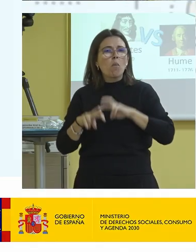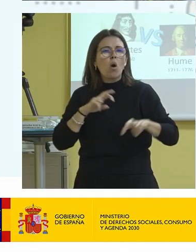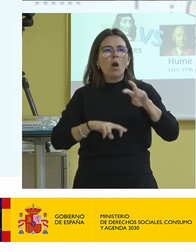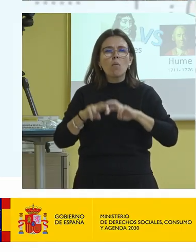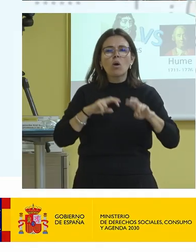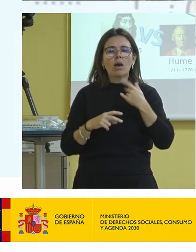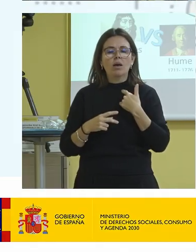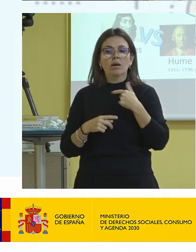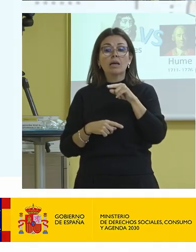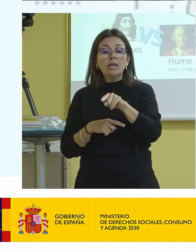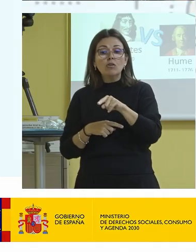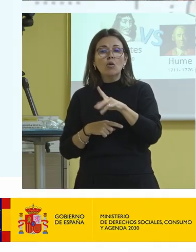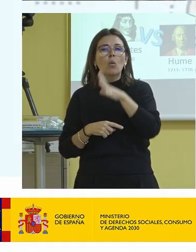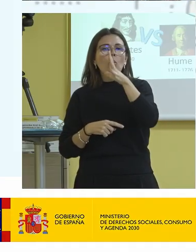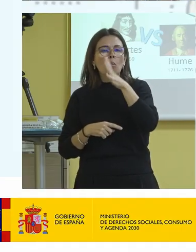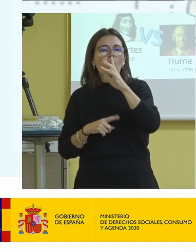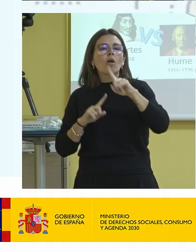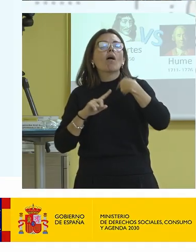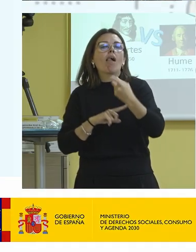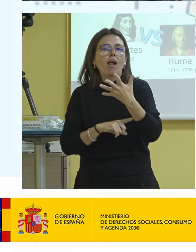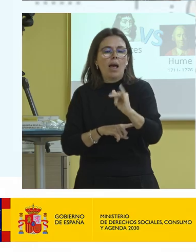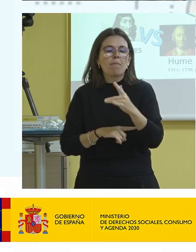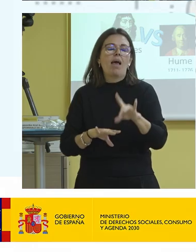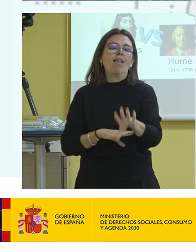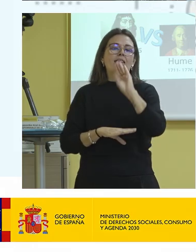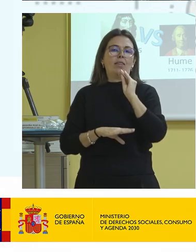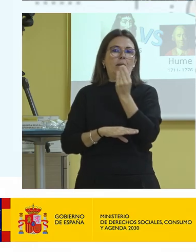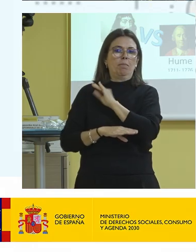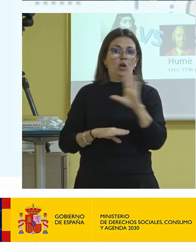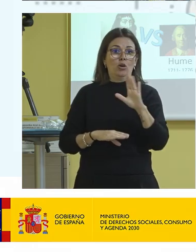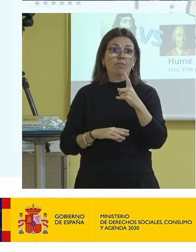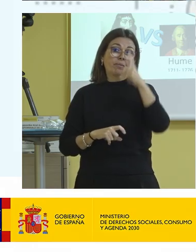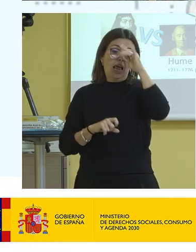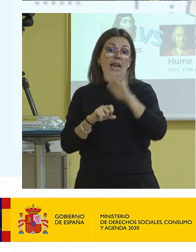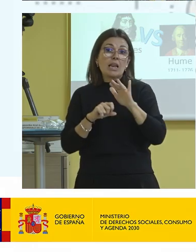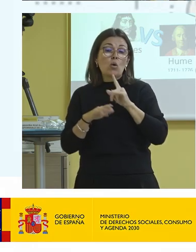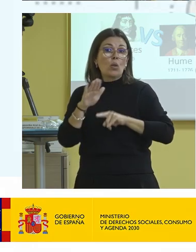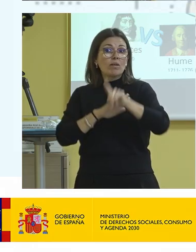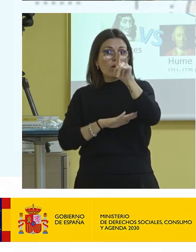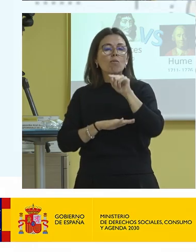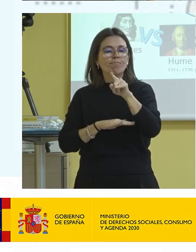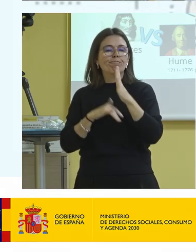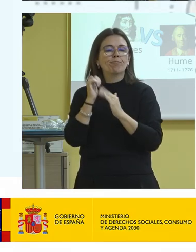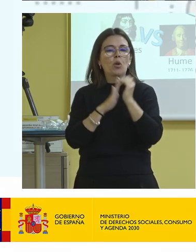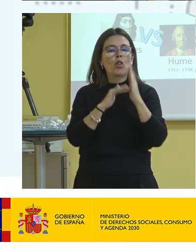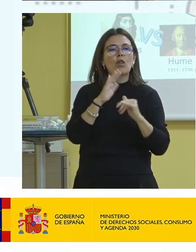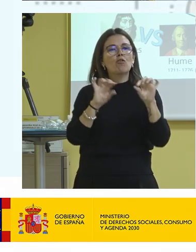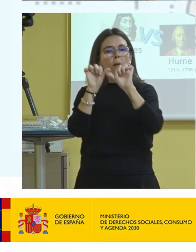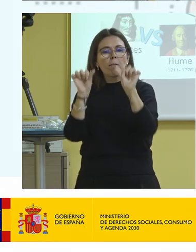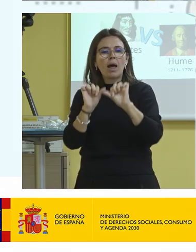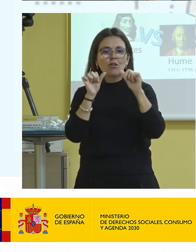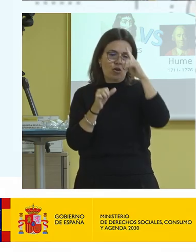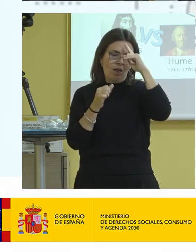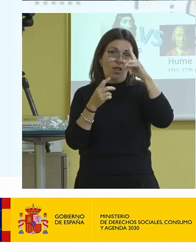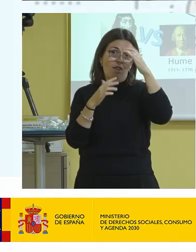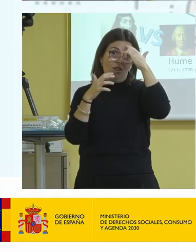relaciones causa-efecto, buscando patrones en el mundo para entenderlo mejor. El neurodesarrollo es un proceso en el cual vemos patrones, le damos forma al